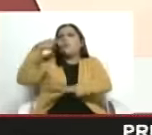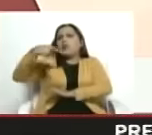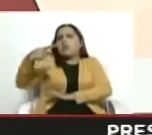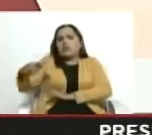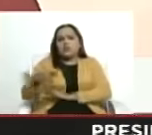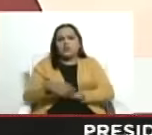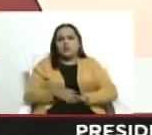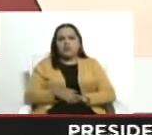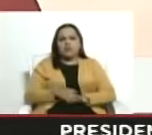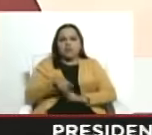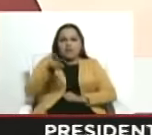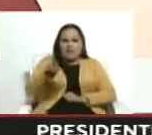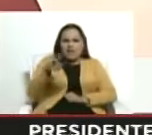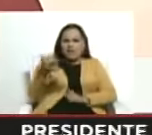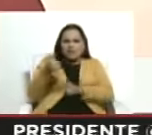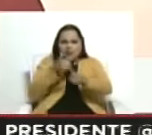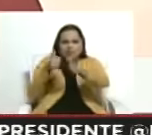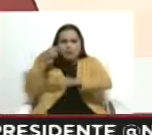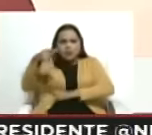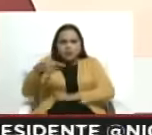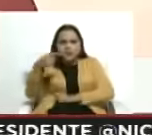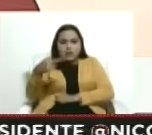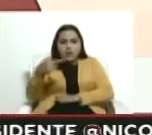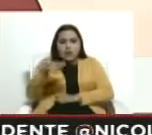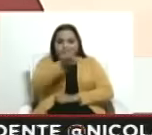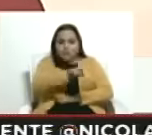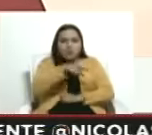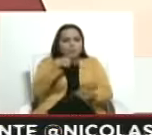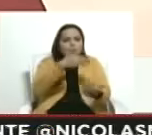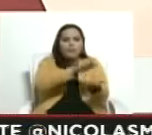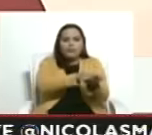él es un perseguido político, Orlando Figuera, su víctima murió.